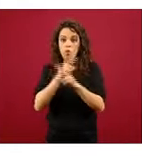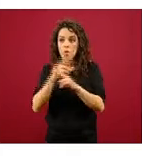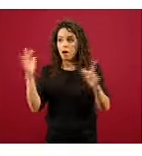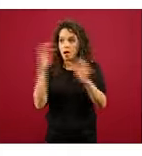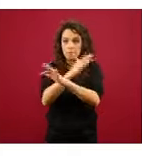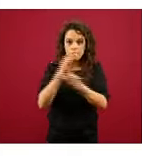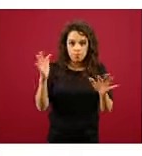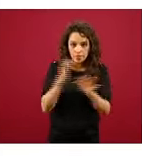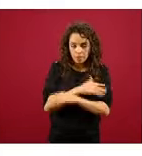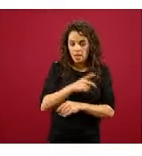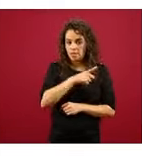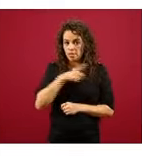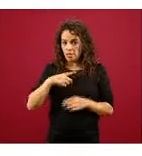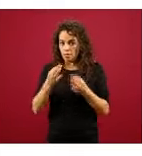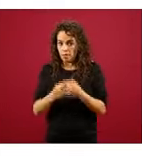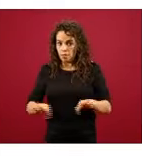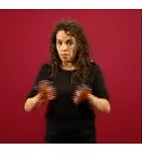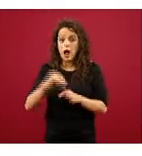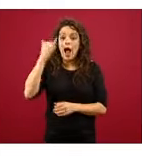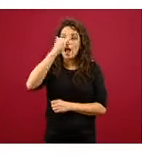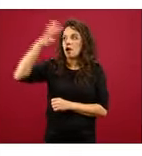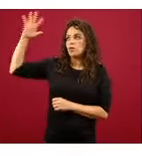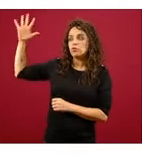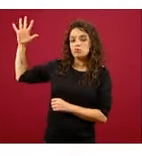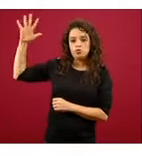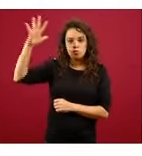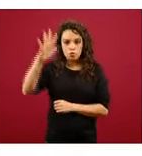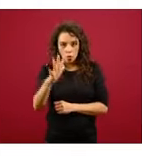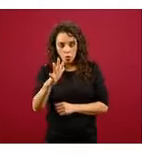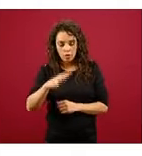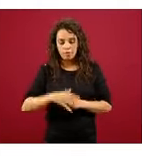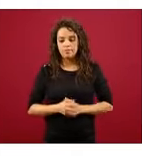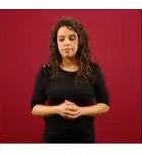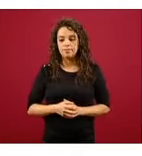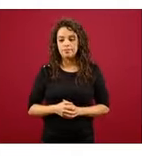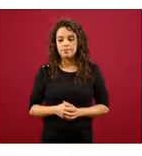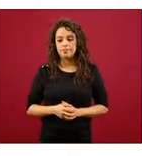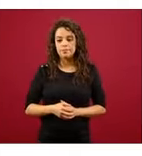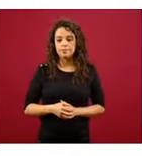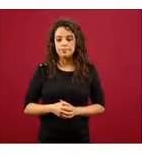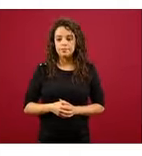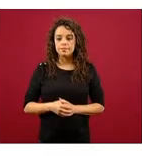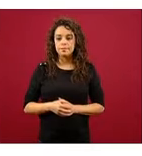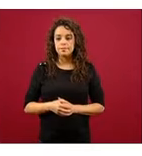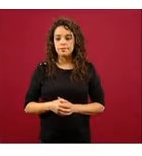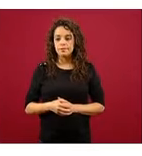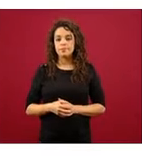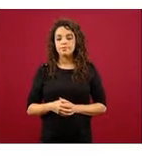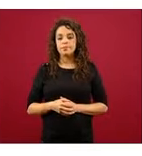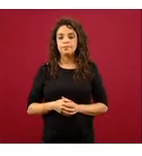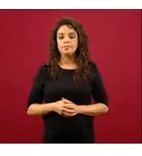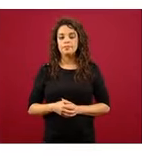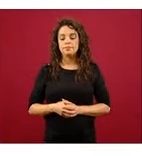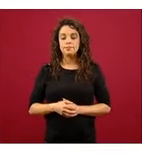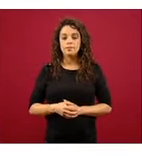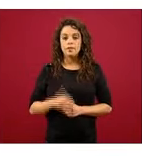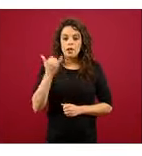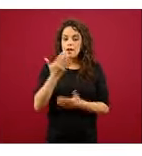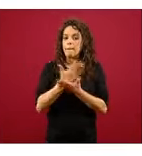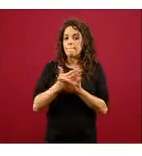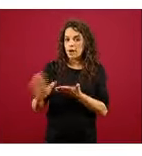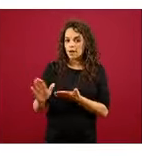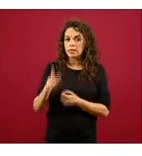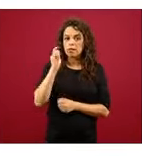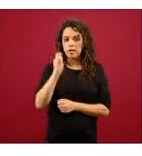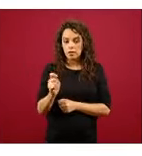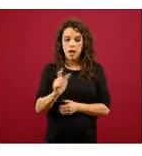de limpiar las superficies, también tenemos que tener esto ventilado, podemos dejar entrar un poco el sol, ¿no?, a nuestros hogares y tenemos que